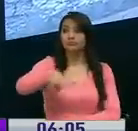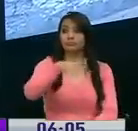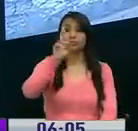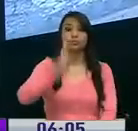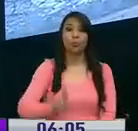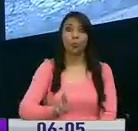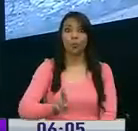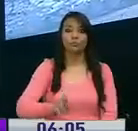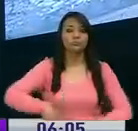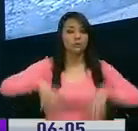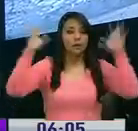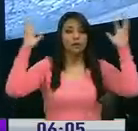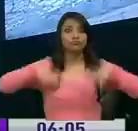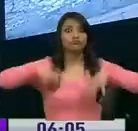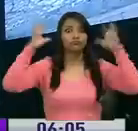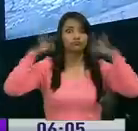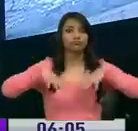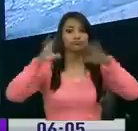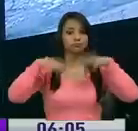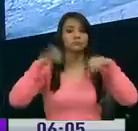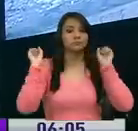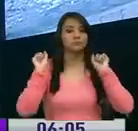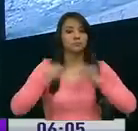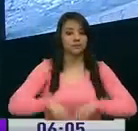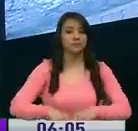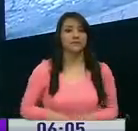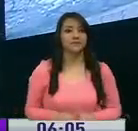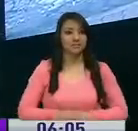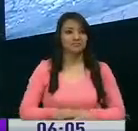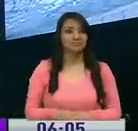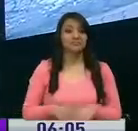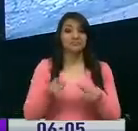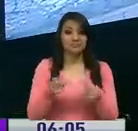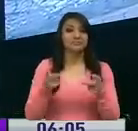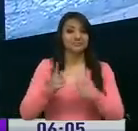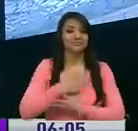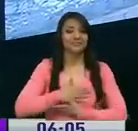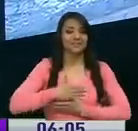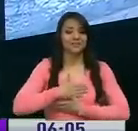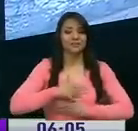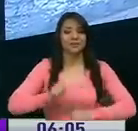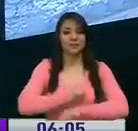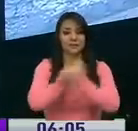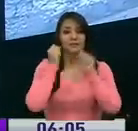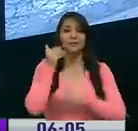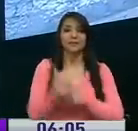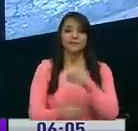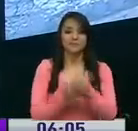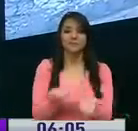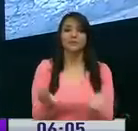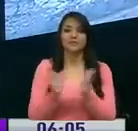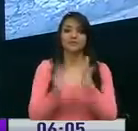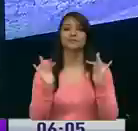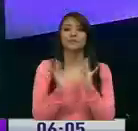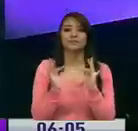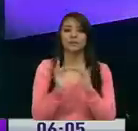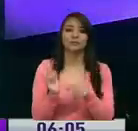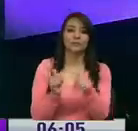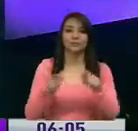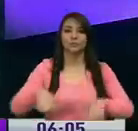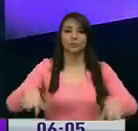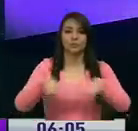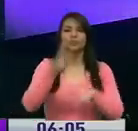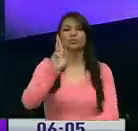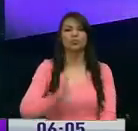chaparrones los chubascos van a ser sumamente fuertes Así que tú también disfrut del día más adelante nos conectaremos en otro punto de la ciudad el sur siempre